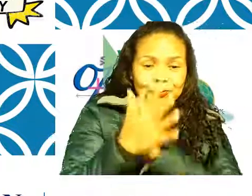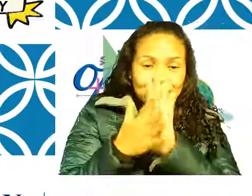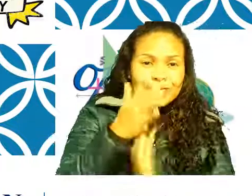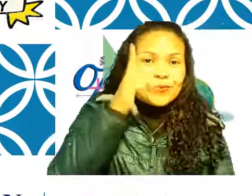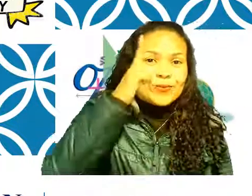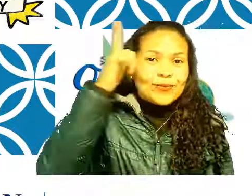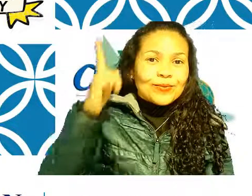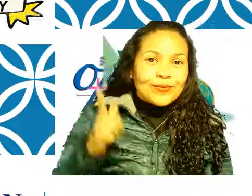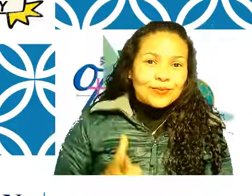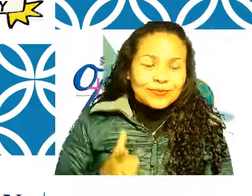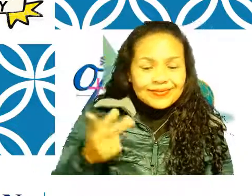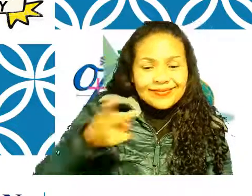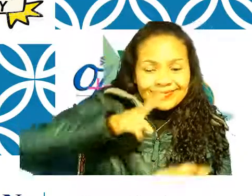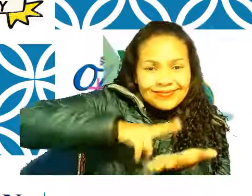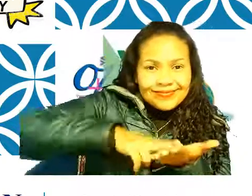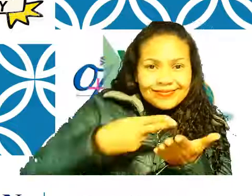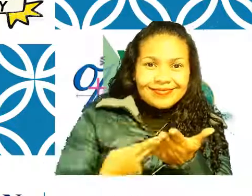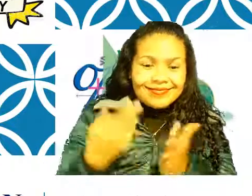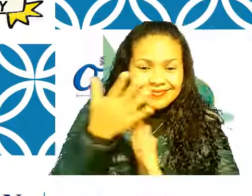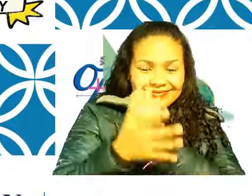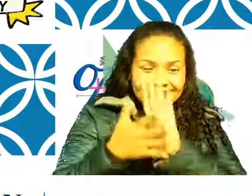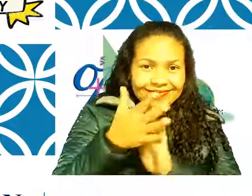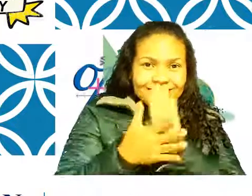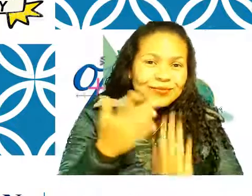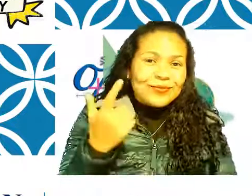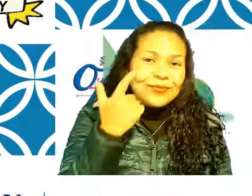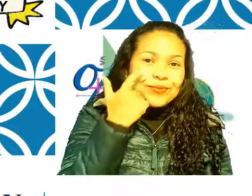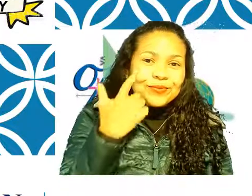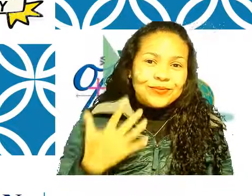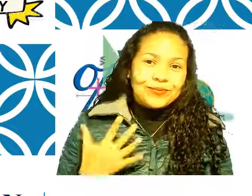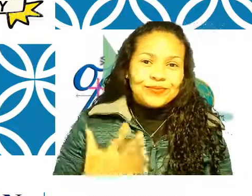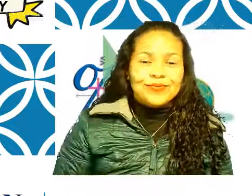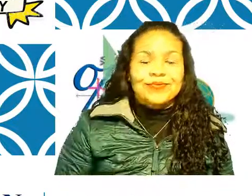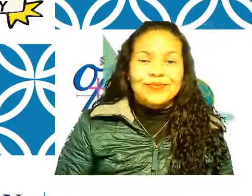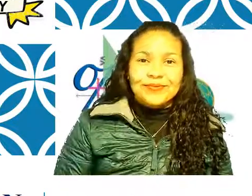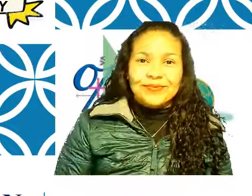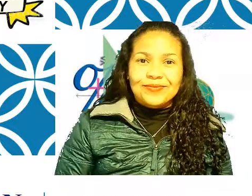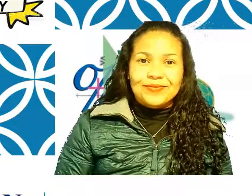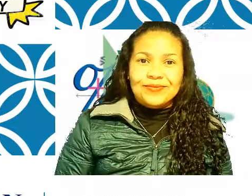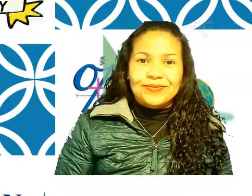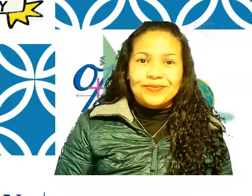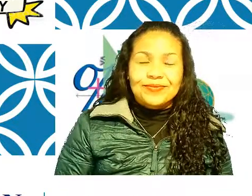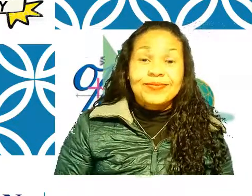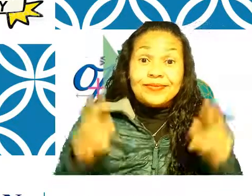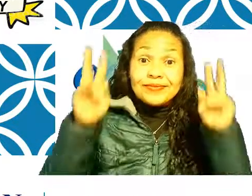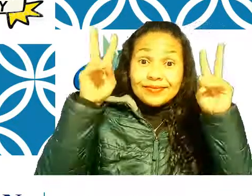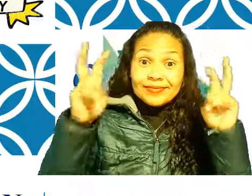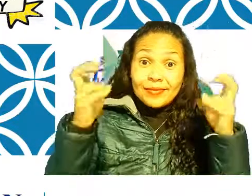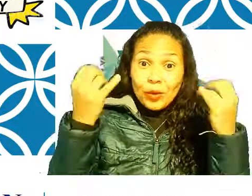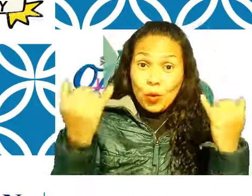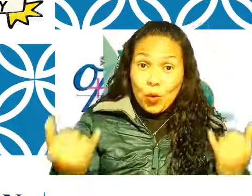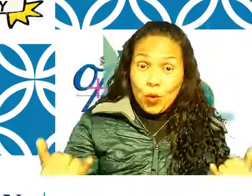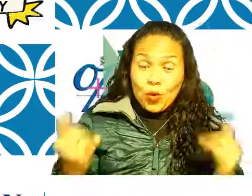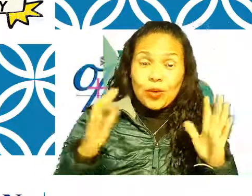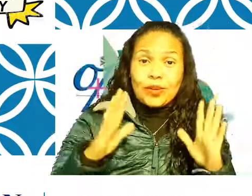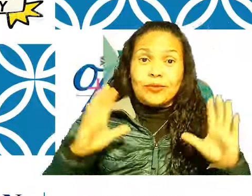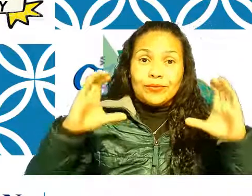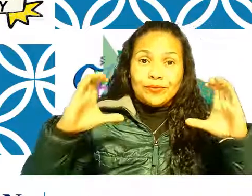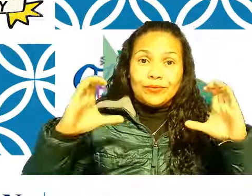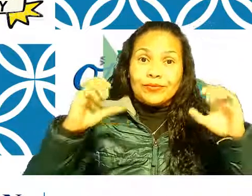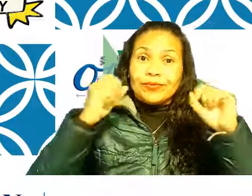Bienvenidos a su clase de matemáticas con la profe Lili y con la interpretación de lengua de señas colombiana, la profesora Joana